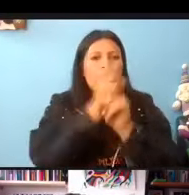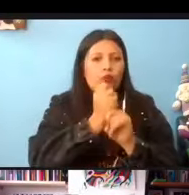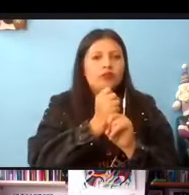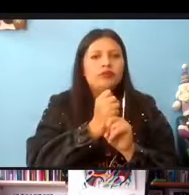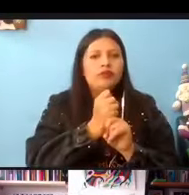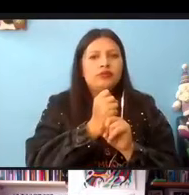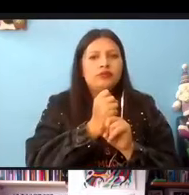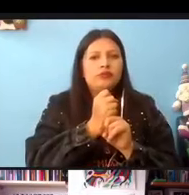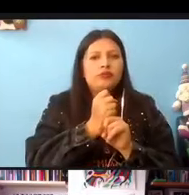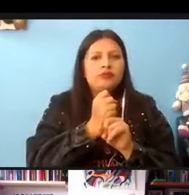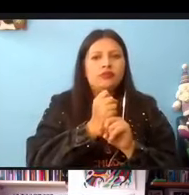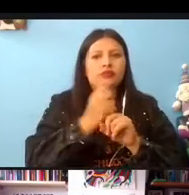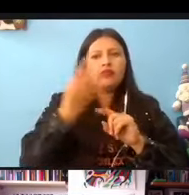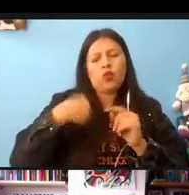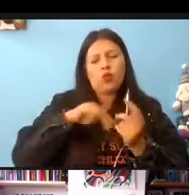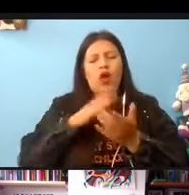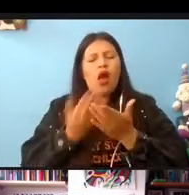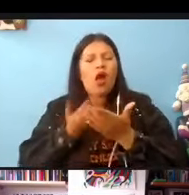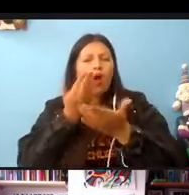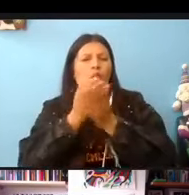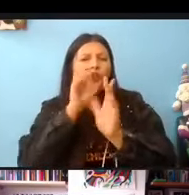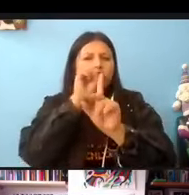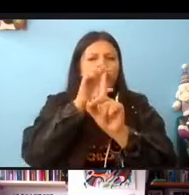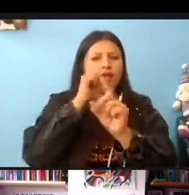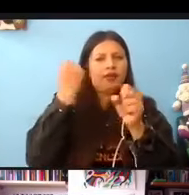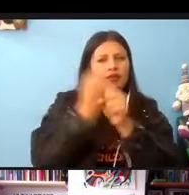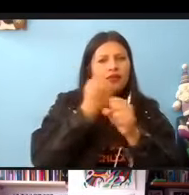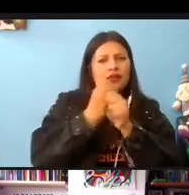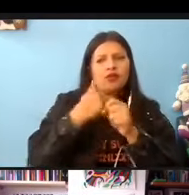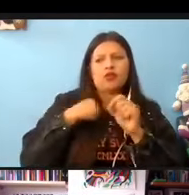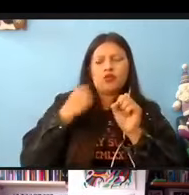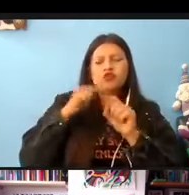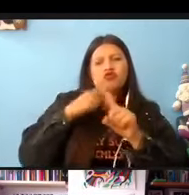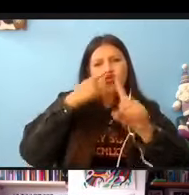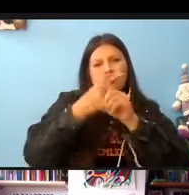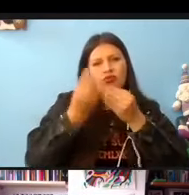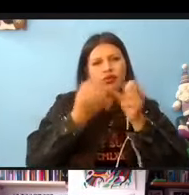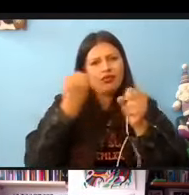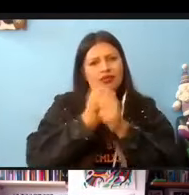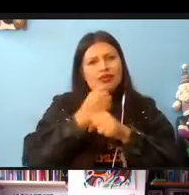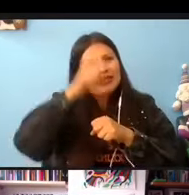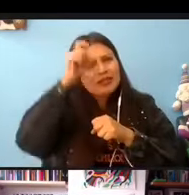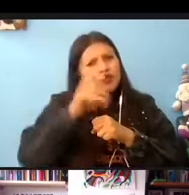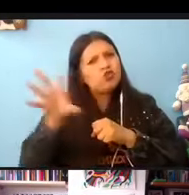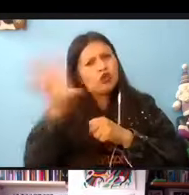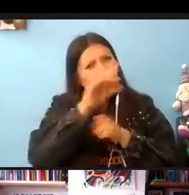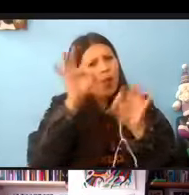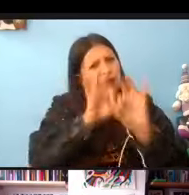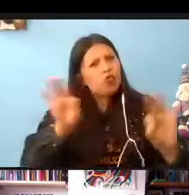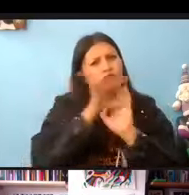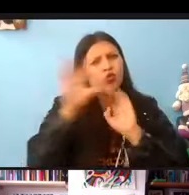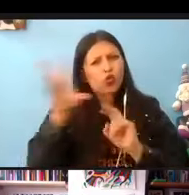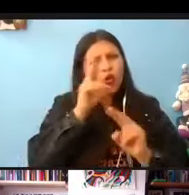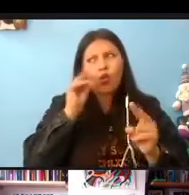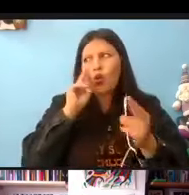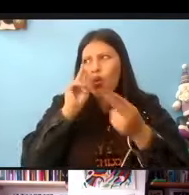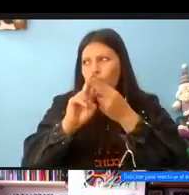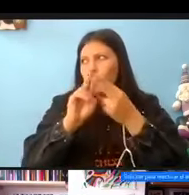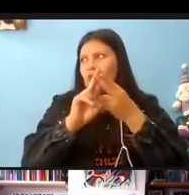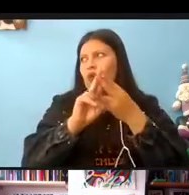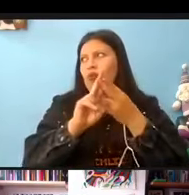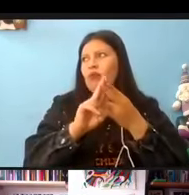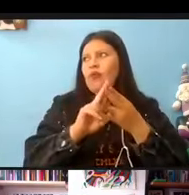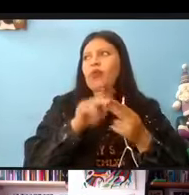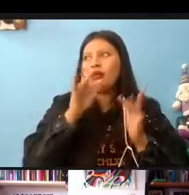en nuestras ponencias trabajos que uno dice este trabajo debería todo el mundo conocerlo, pero digamos que en ese